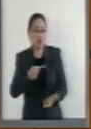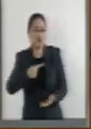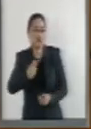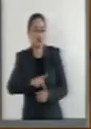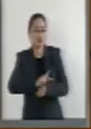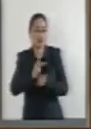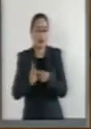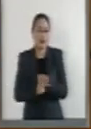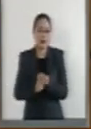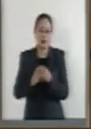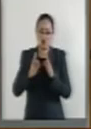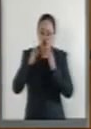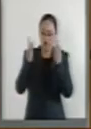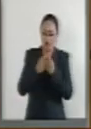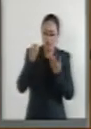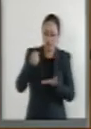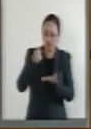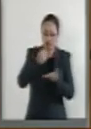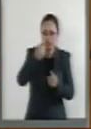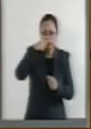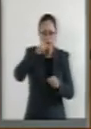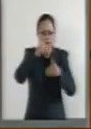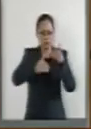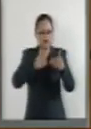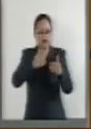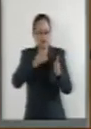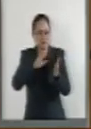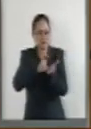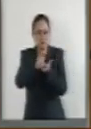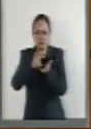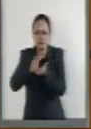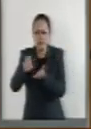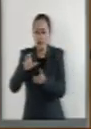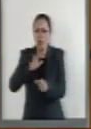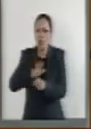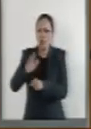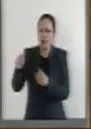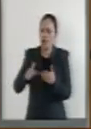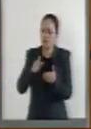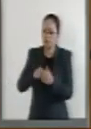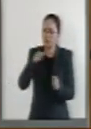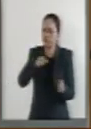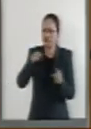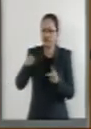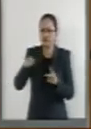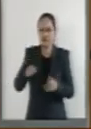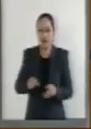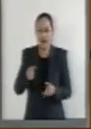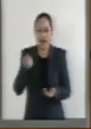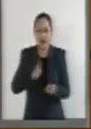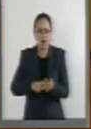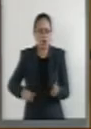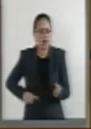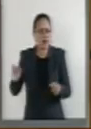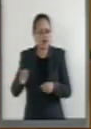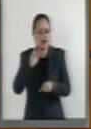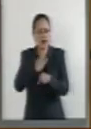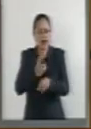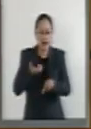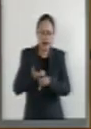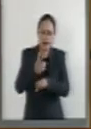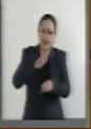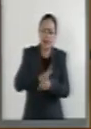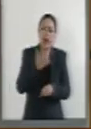de la estructura programática, de los espacios competenciales de los tres órdenes de gobierno.